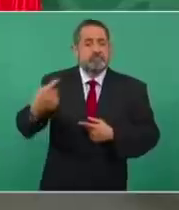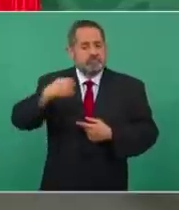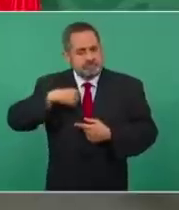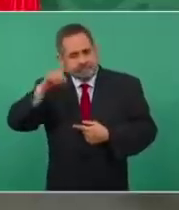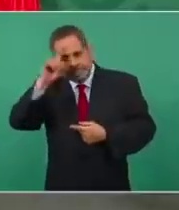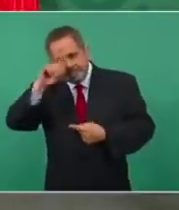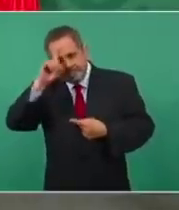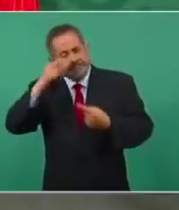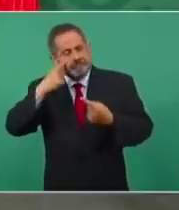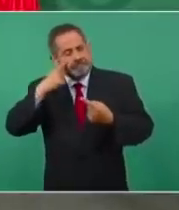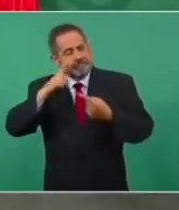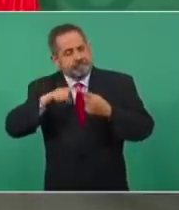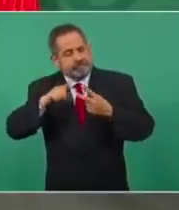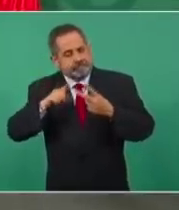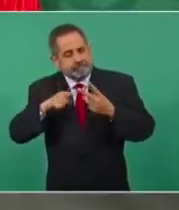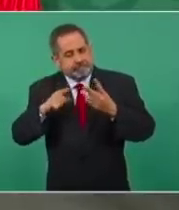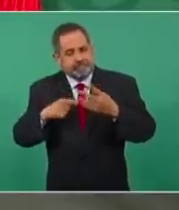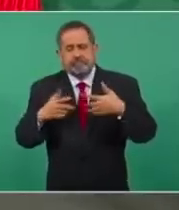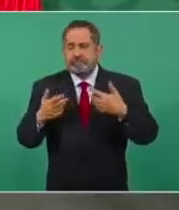recomendaciones,